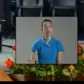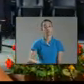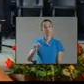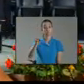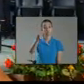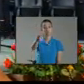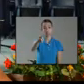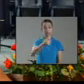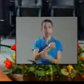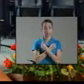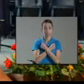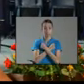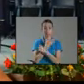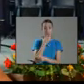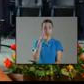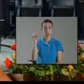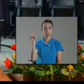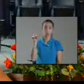prestan.